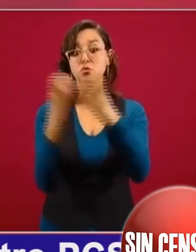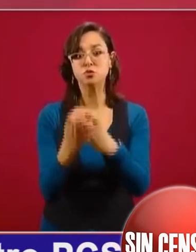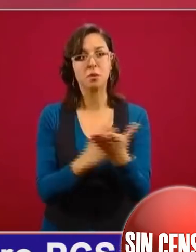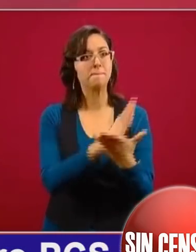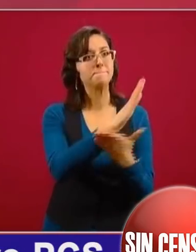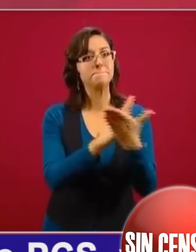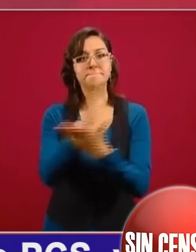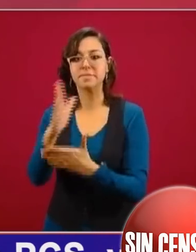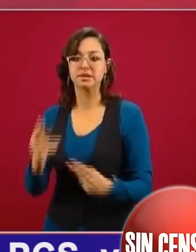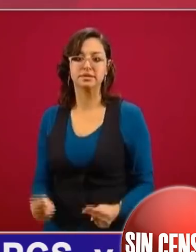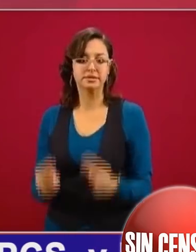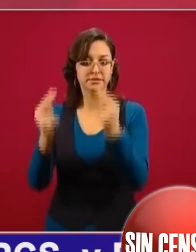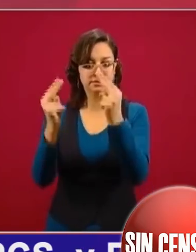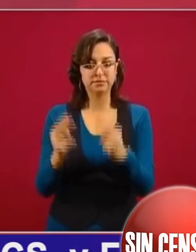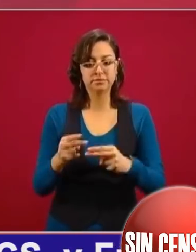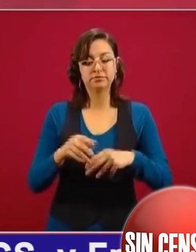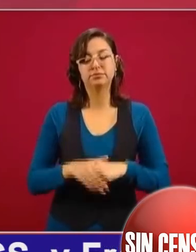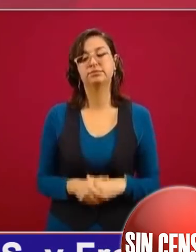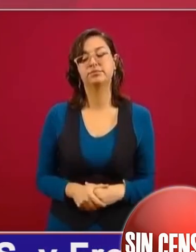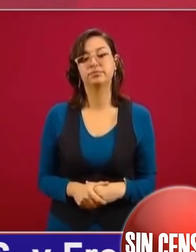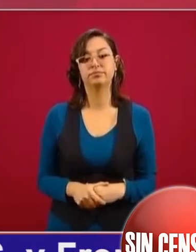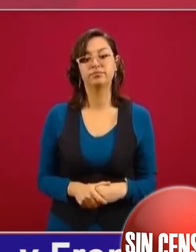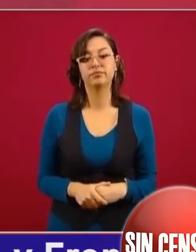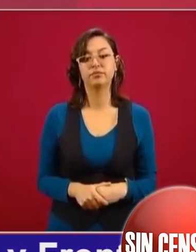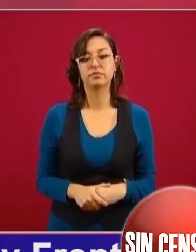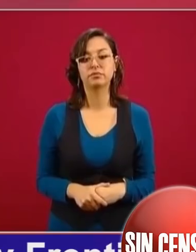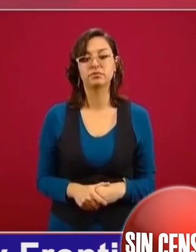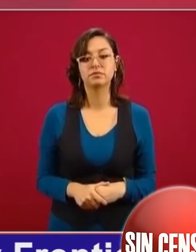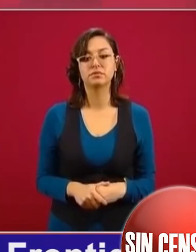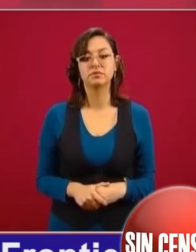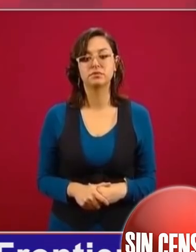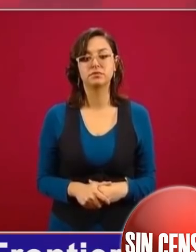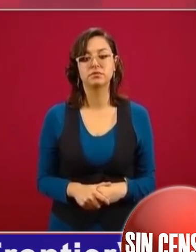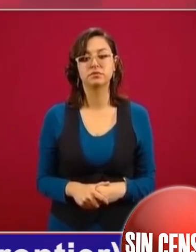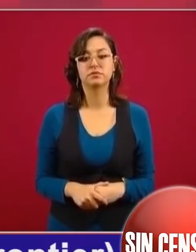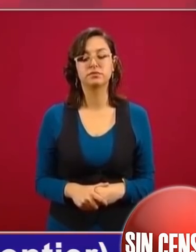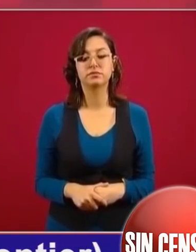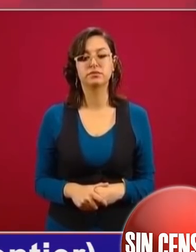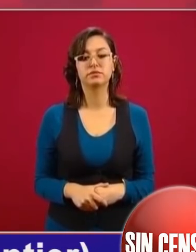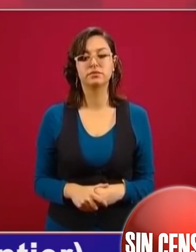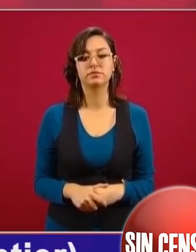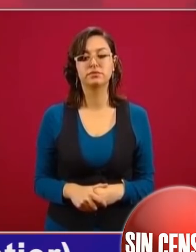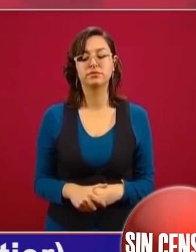Cuando hablamos de la industria